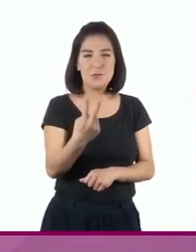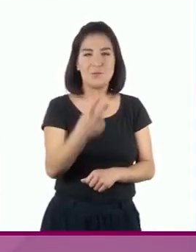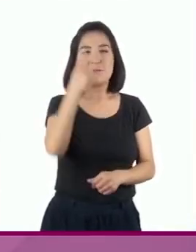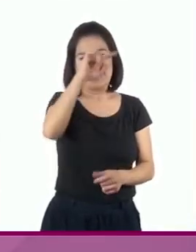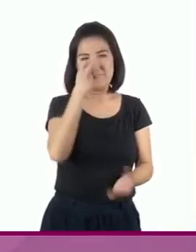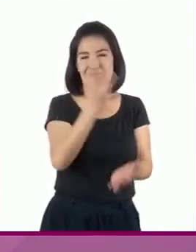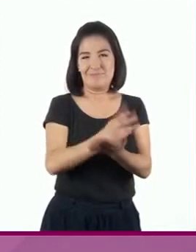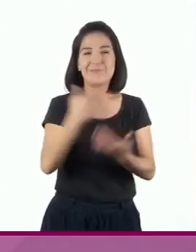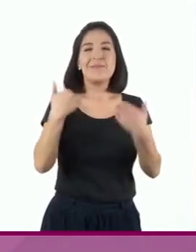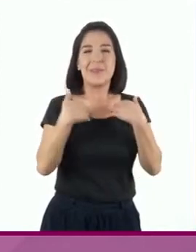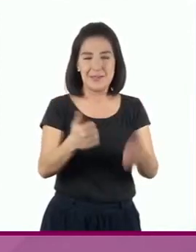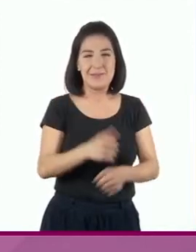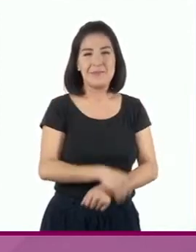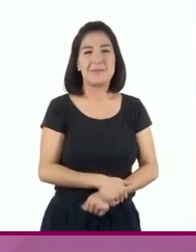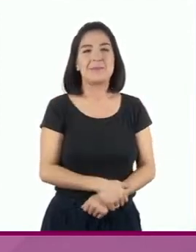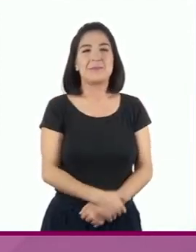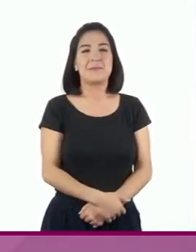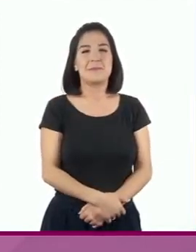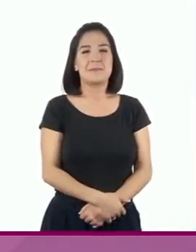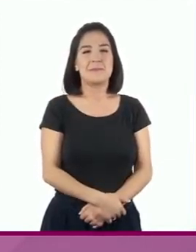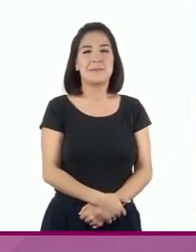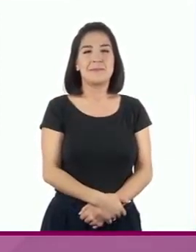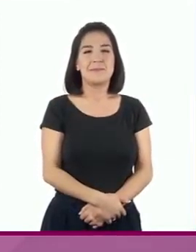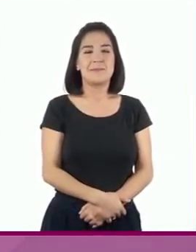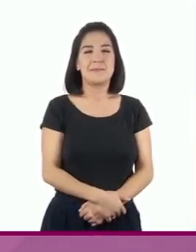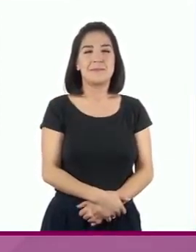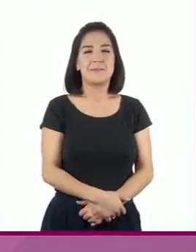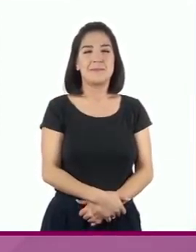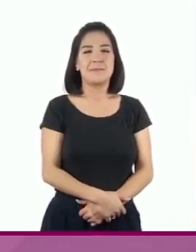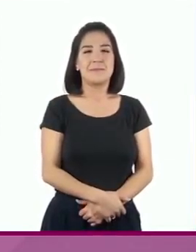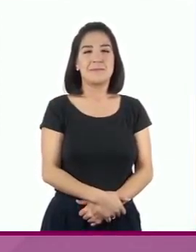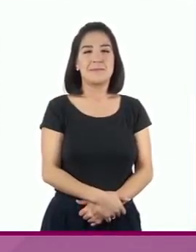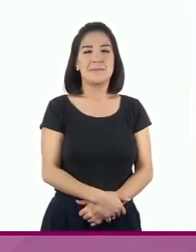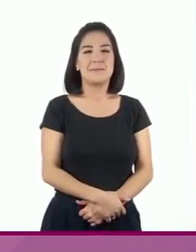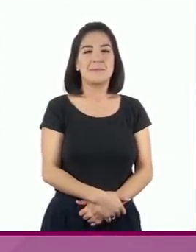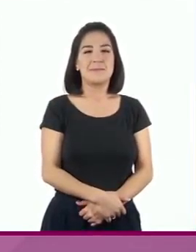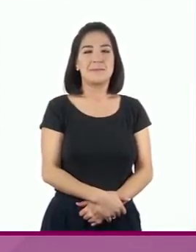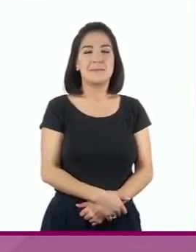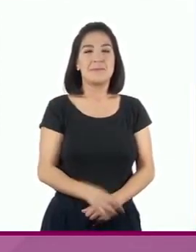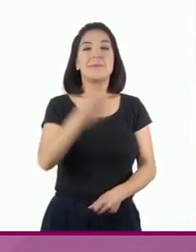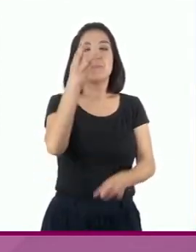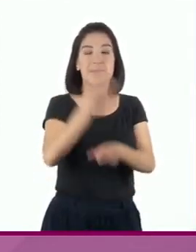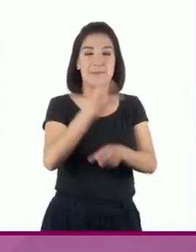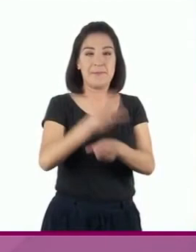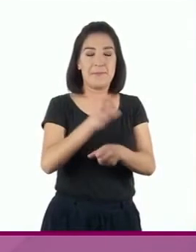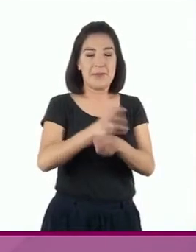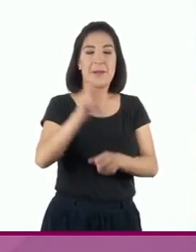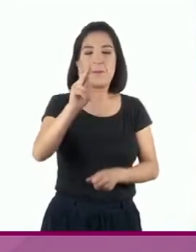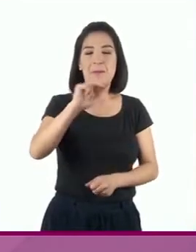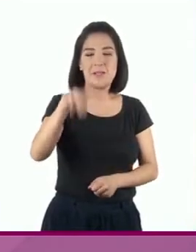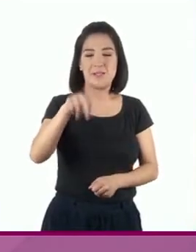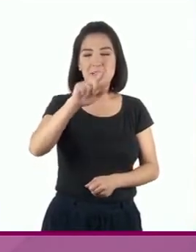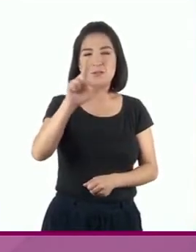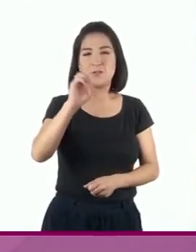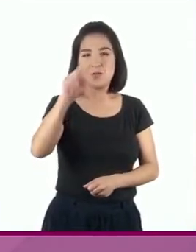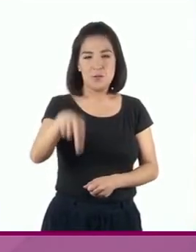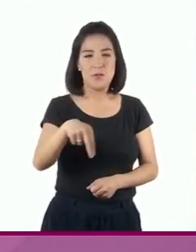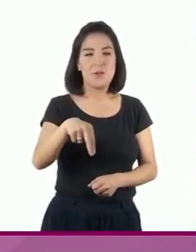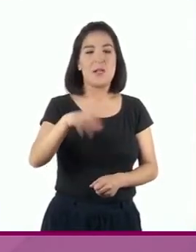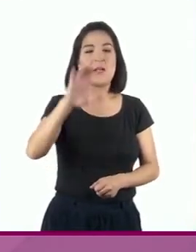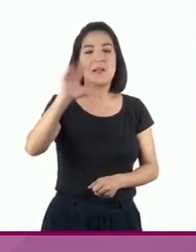El segundo es el pinzón cantor, de la especie Certidea olivacea. Observen que tiene un pico delgado y pequeño. A esta